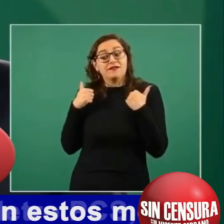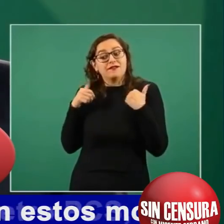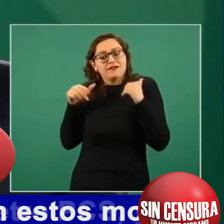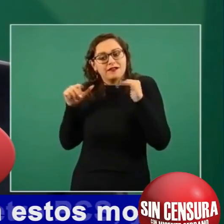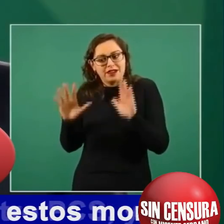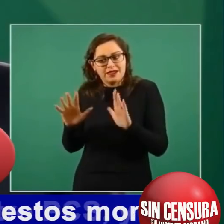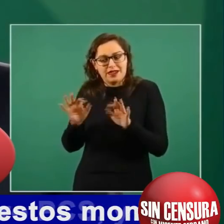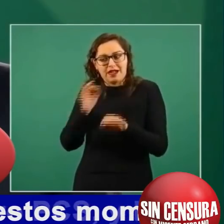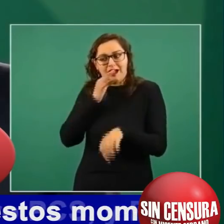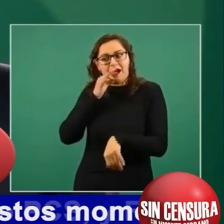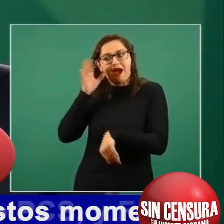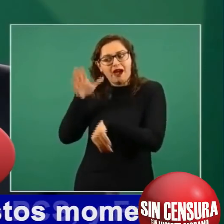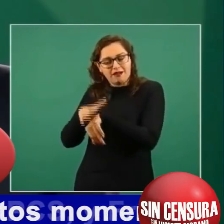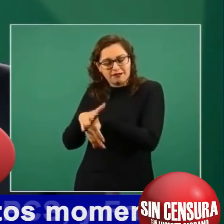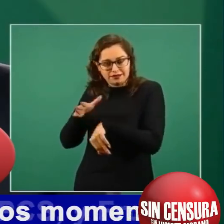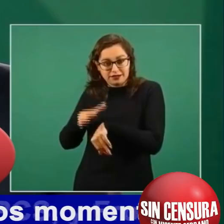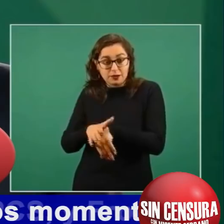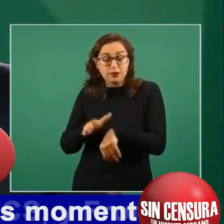informarnos,